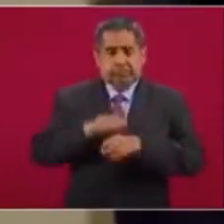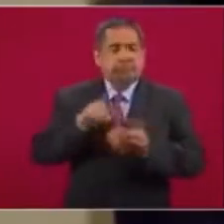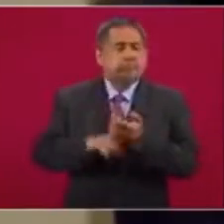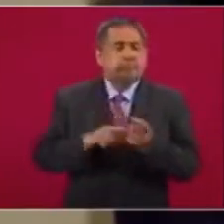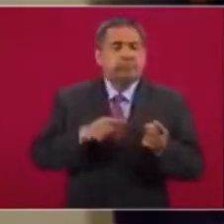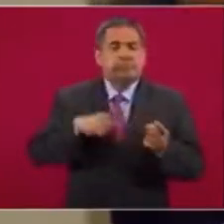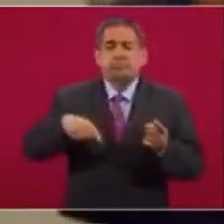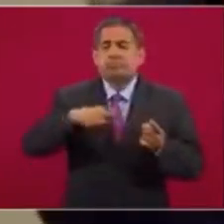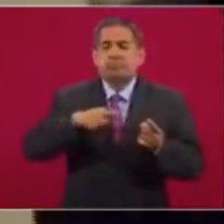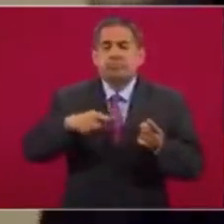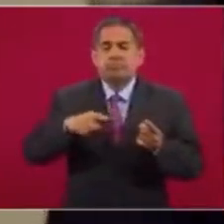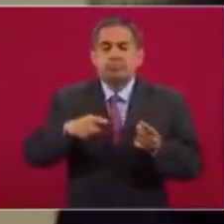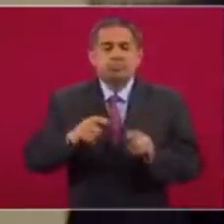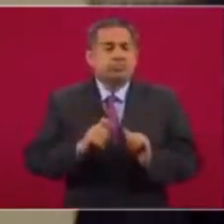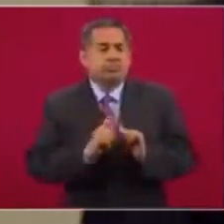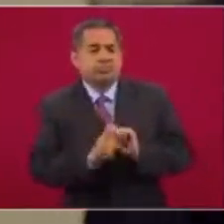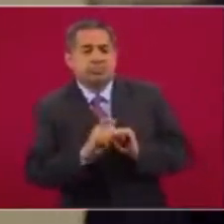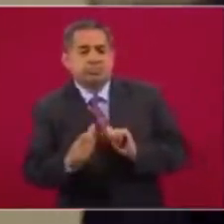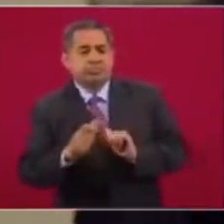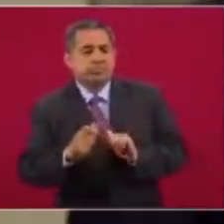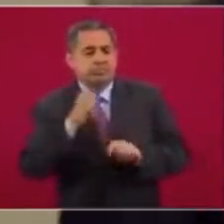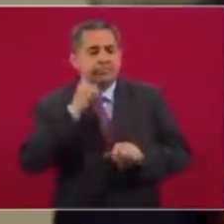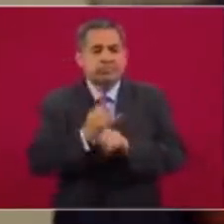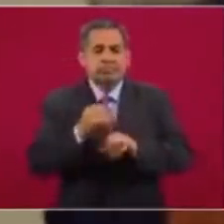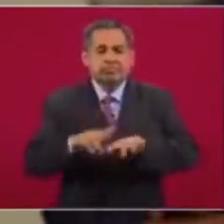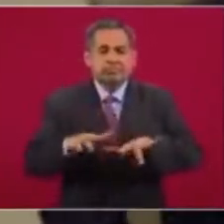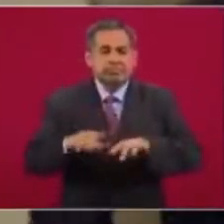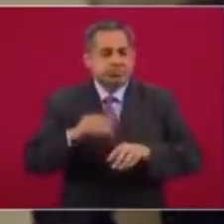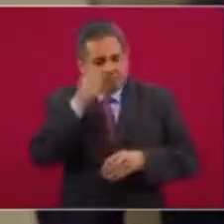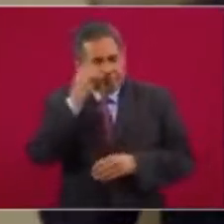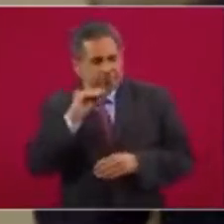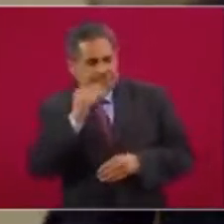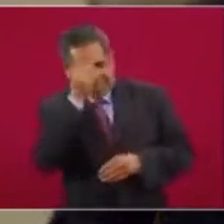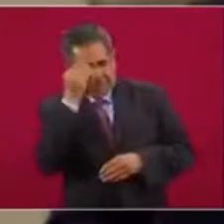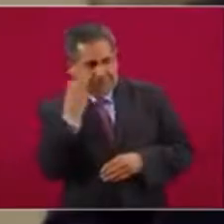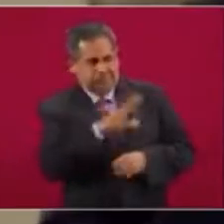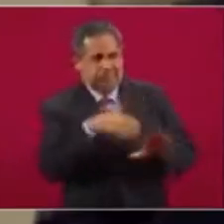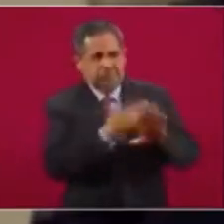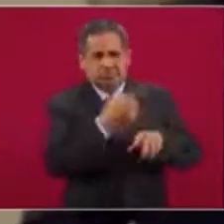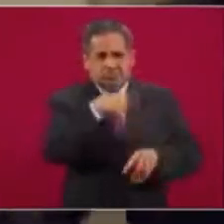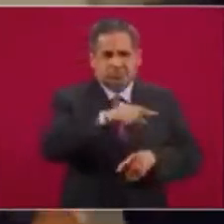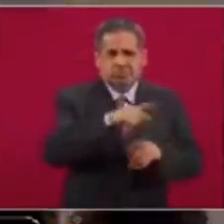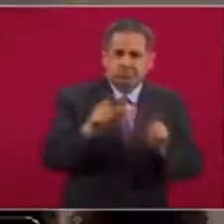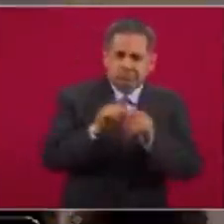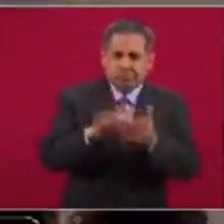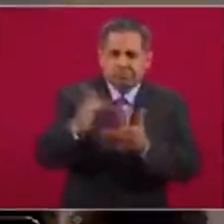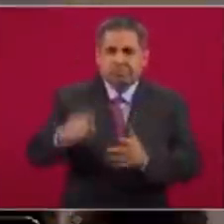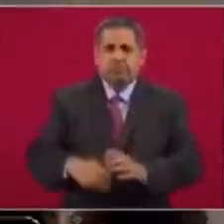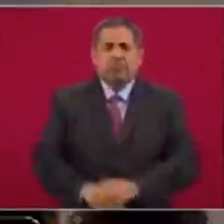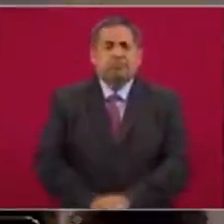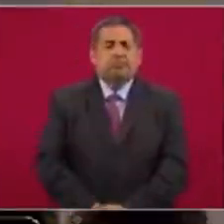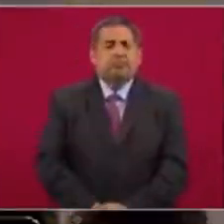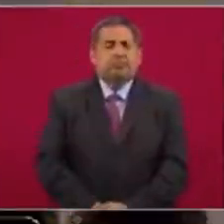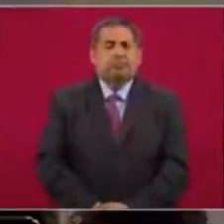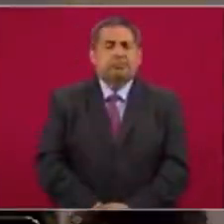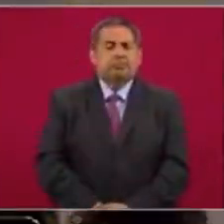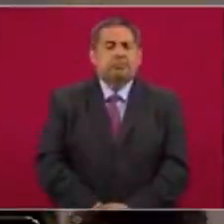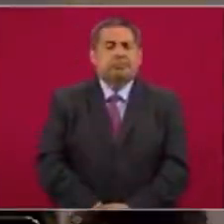están pagando a medios digitales para ir en contra de su administración? Es todo. Sí,